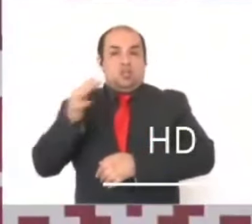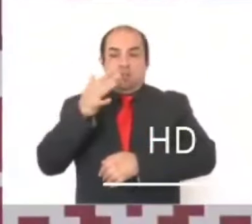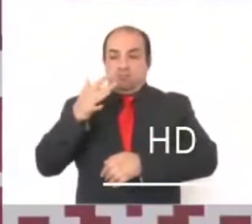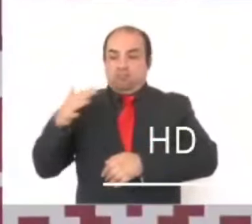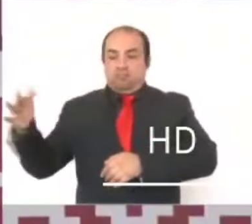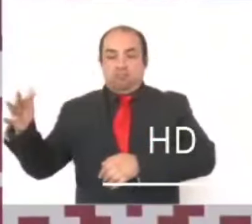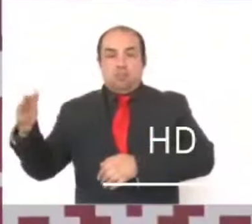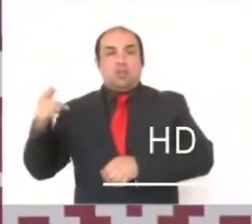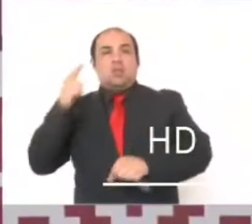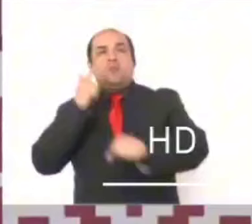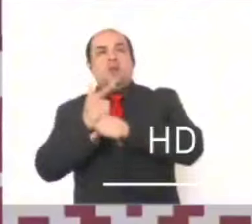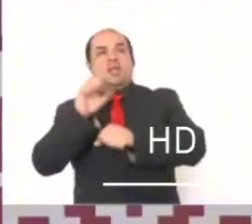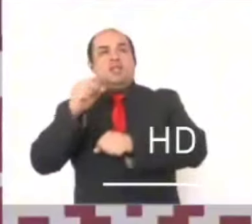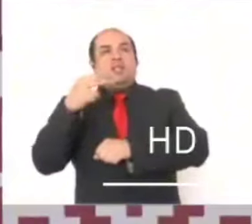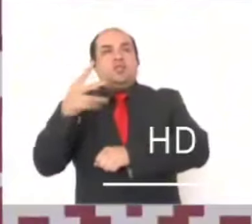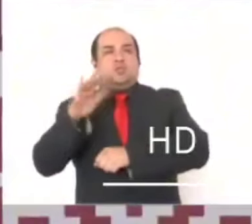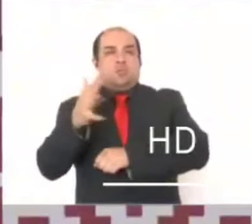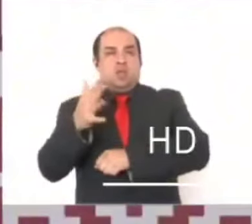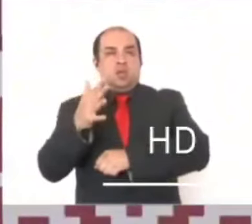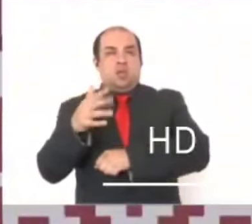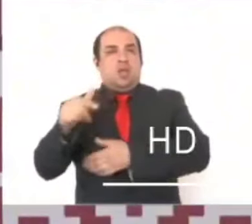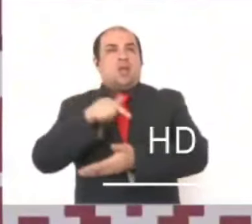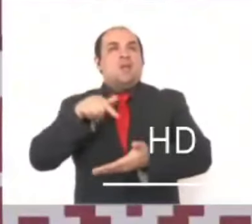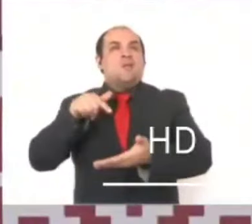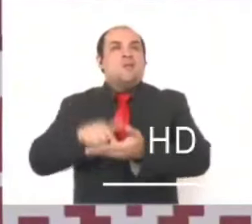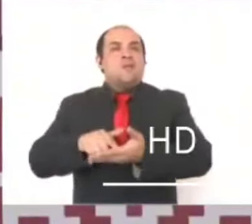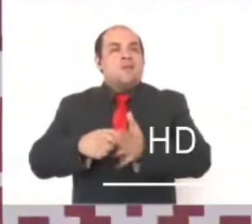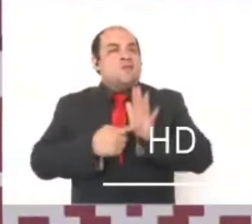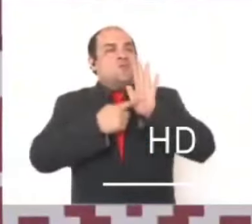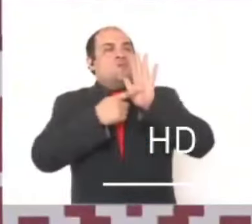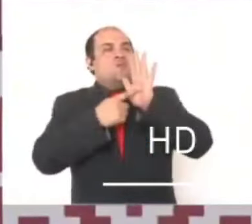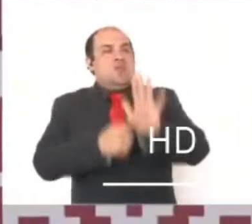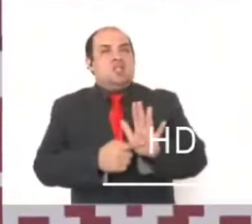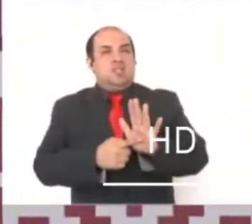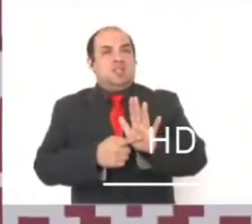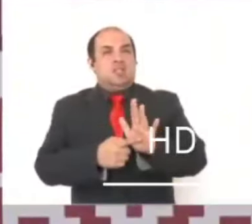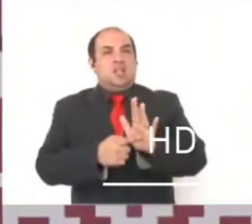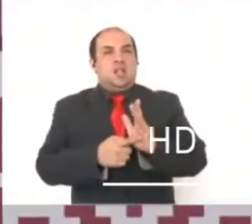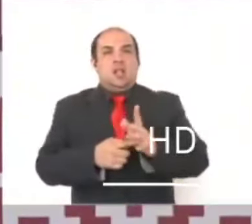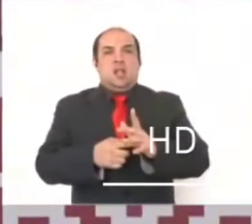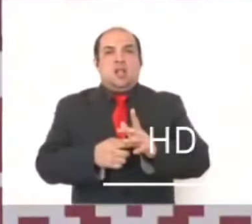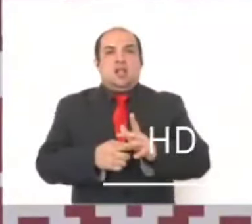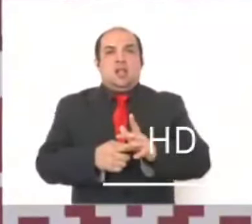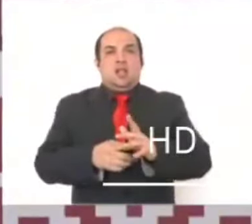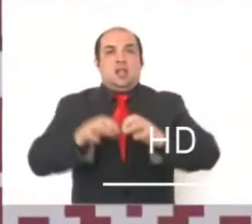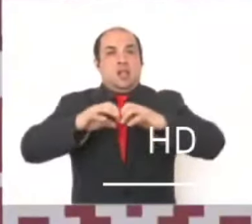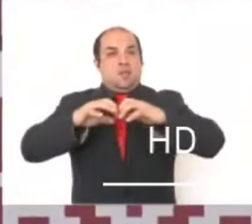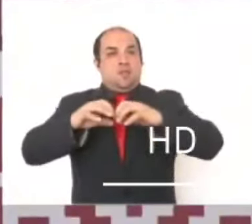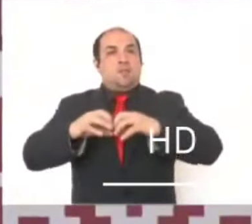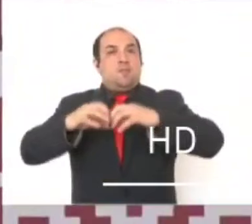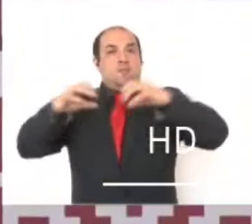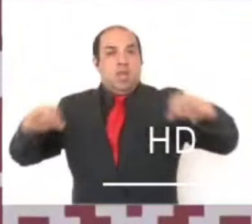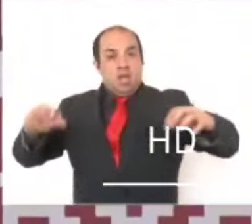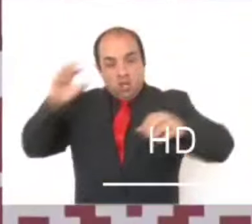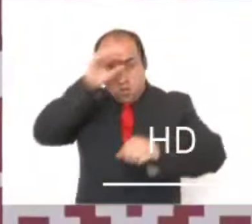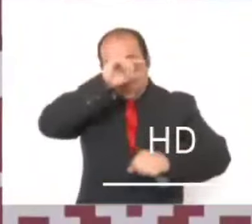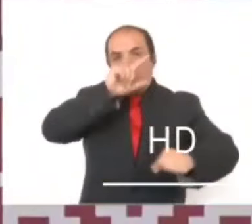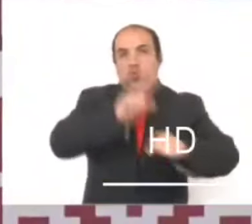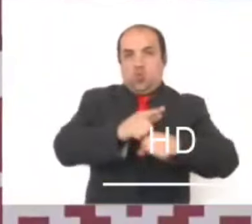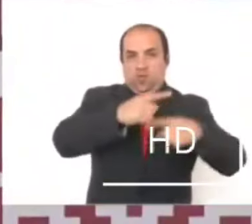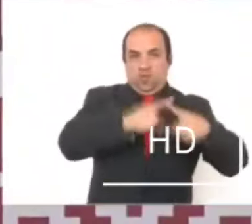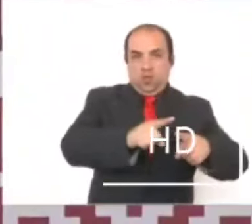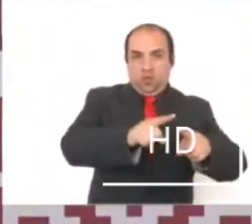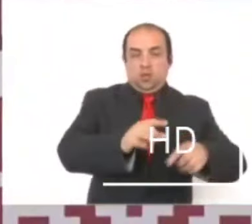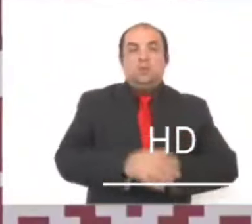el 68 más o menos como el punto que marca la irrupción de la contracultura. El Chopo